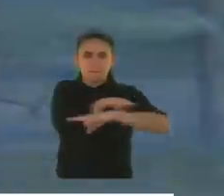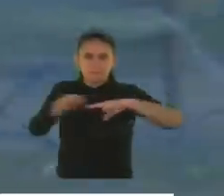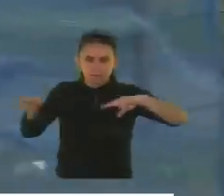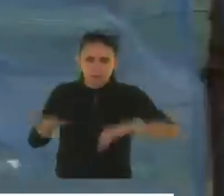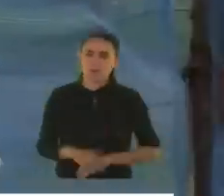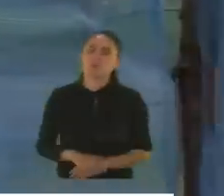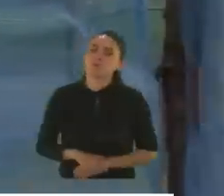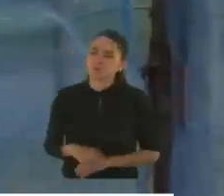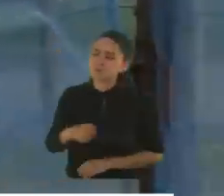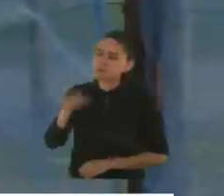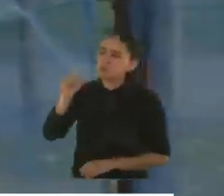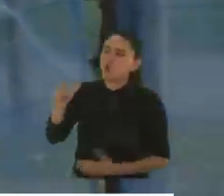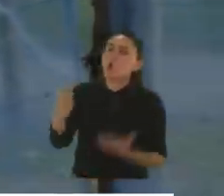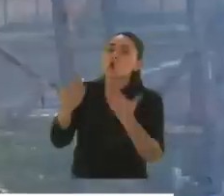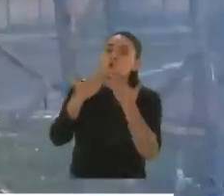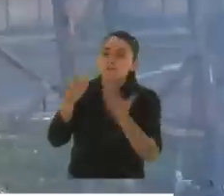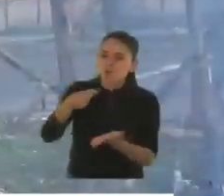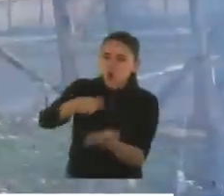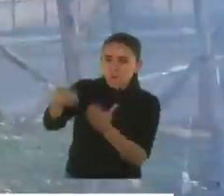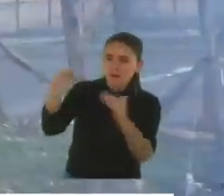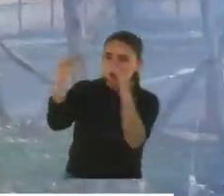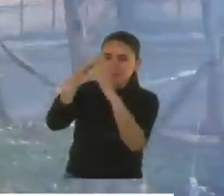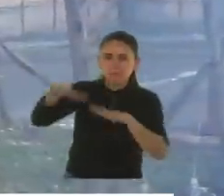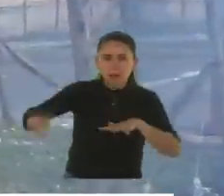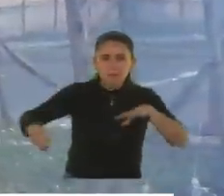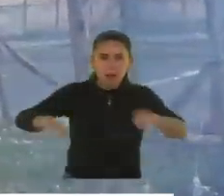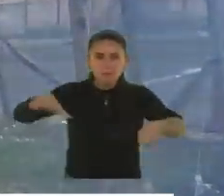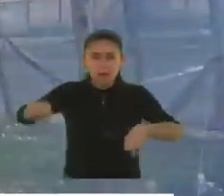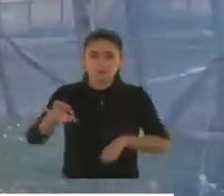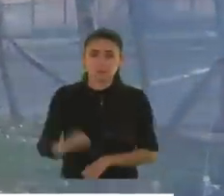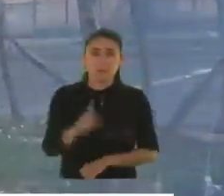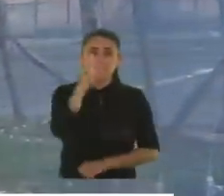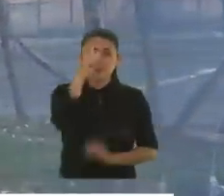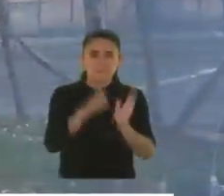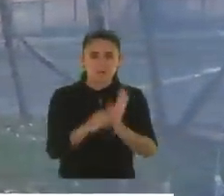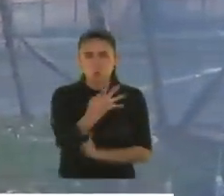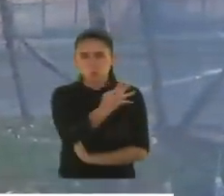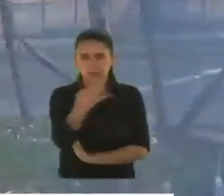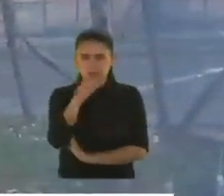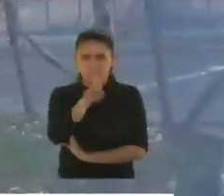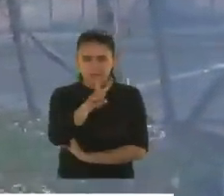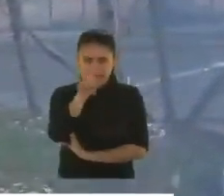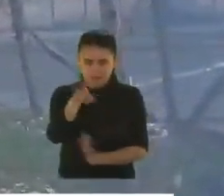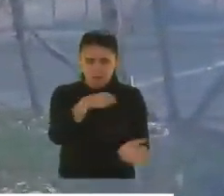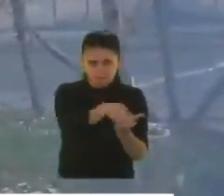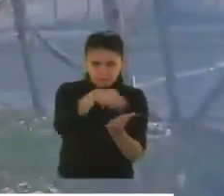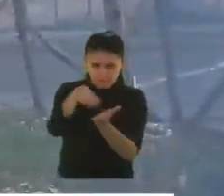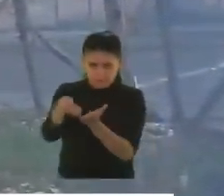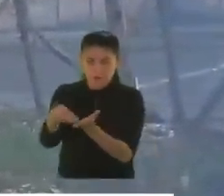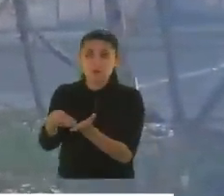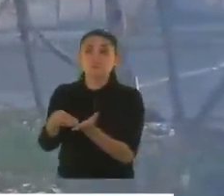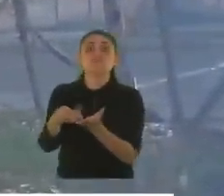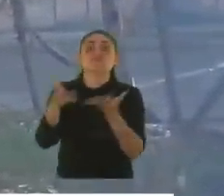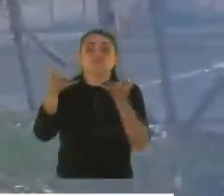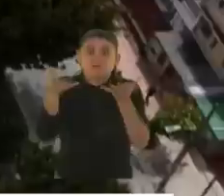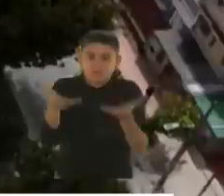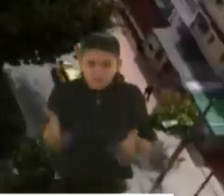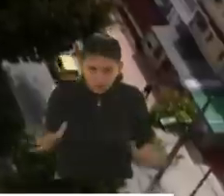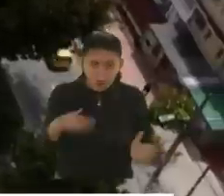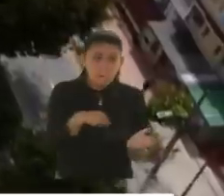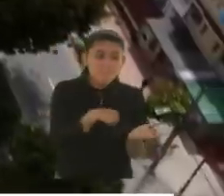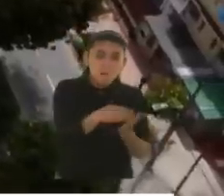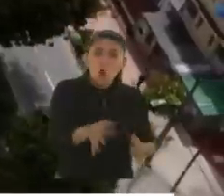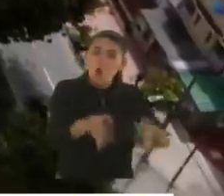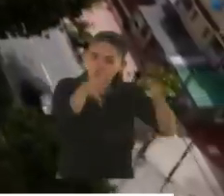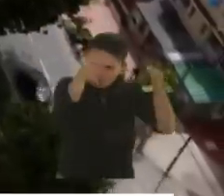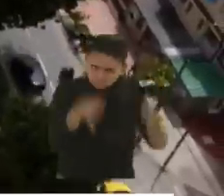¿Cómo va esa adquisición de los predios? Eran 1.427 predios sobre los cuales teníamos que hacer adquisición. Hemos